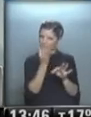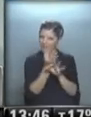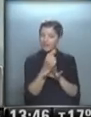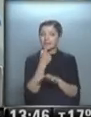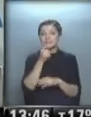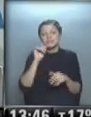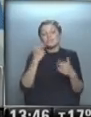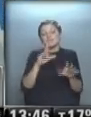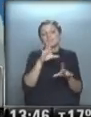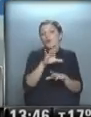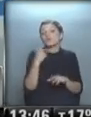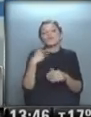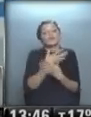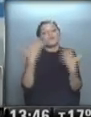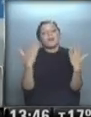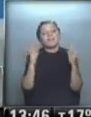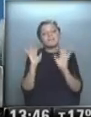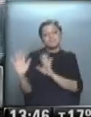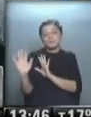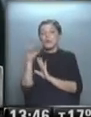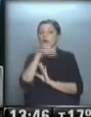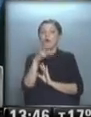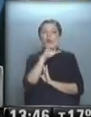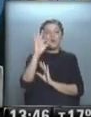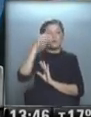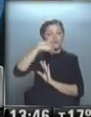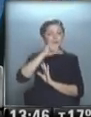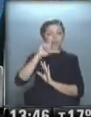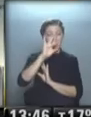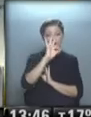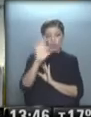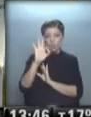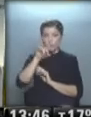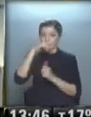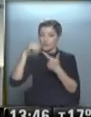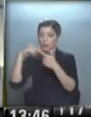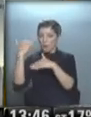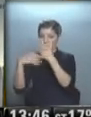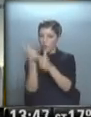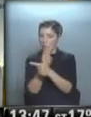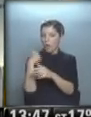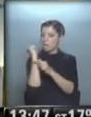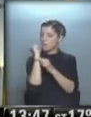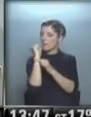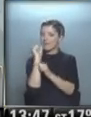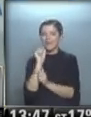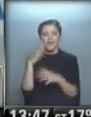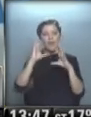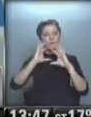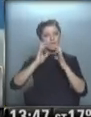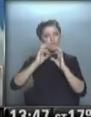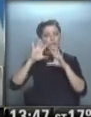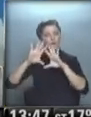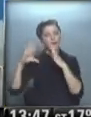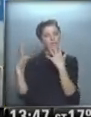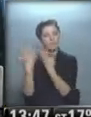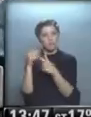lo que toca toca la suerte es loca bueno o Cristiano Ronaldo o Zlatan Ibrahimovic dos figuras dos cracks del fútbol mundial lo van